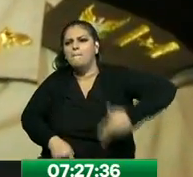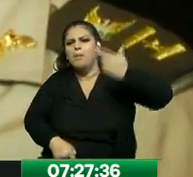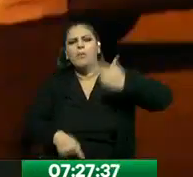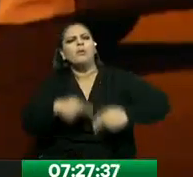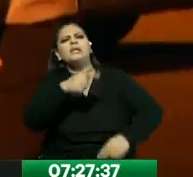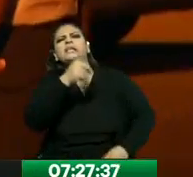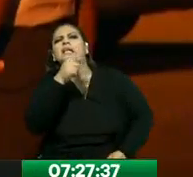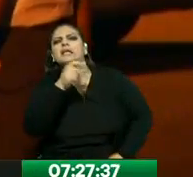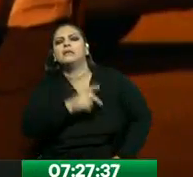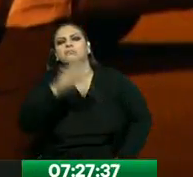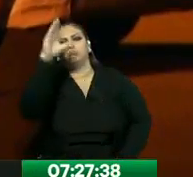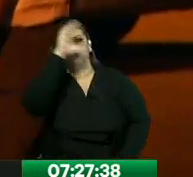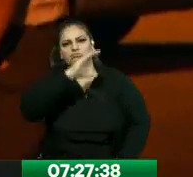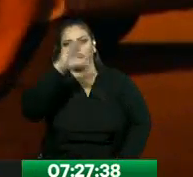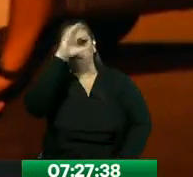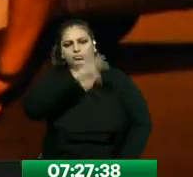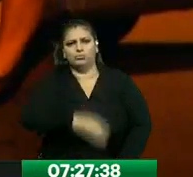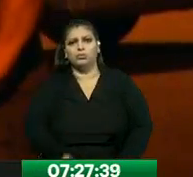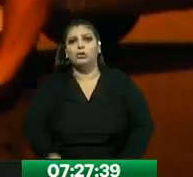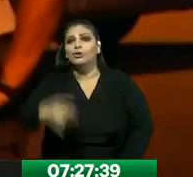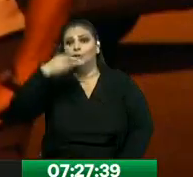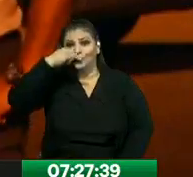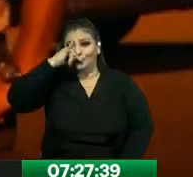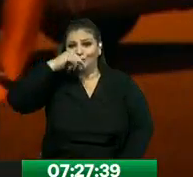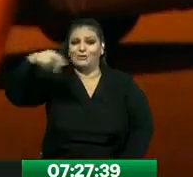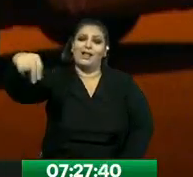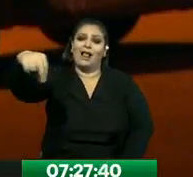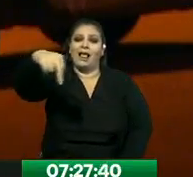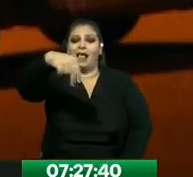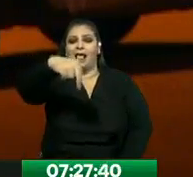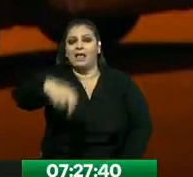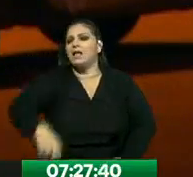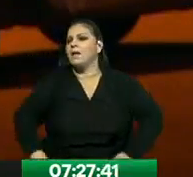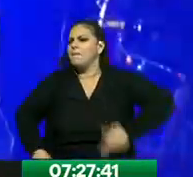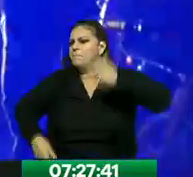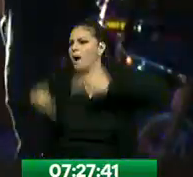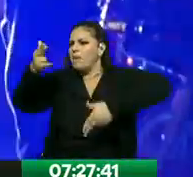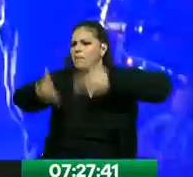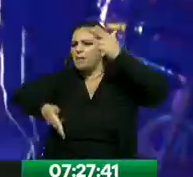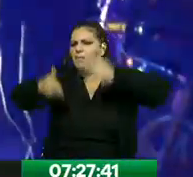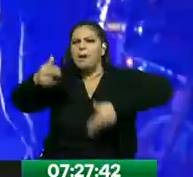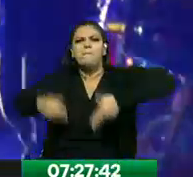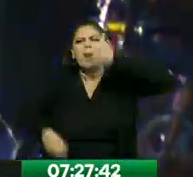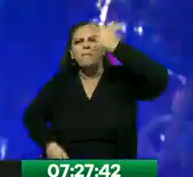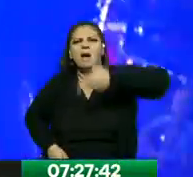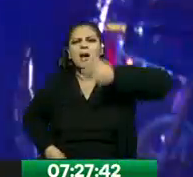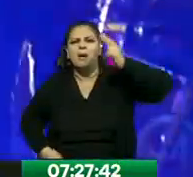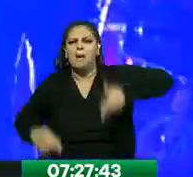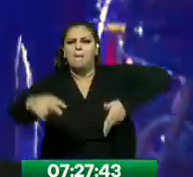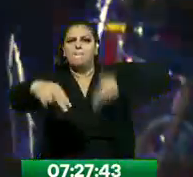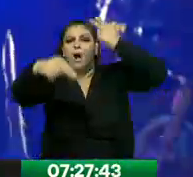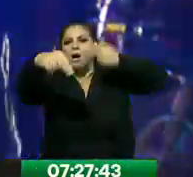de este hecho. El menor herido se encuentra con pronóstico reservado en una casa